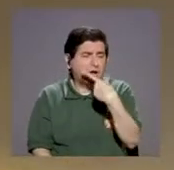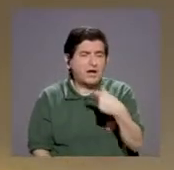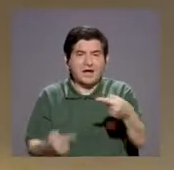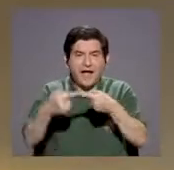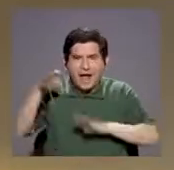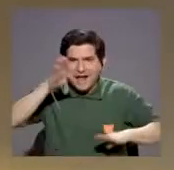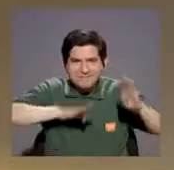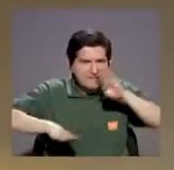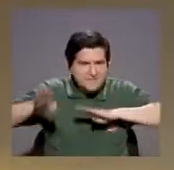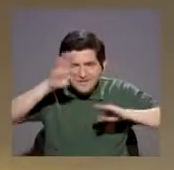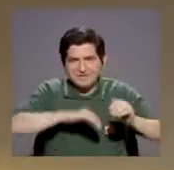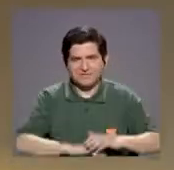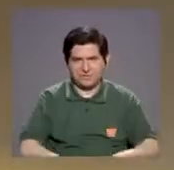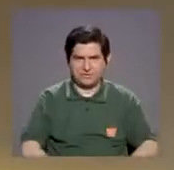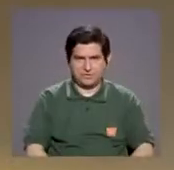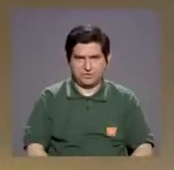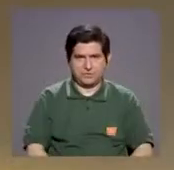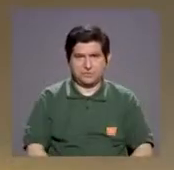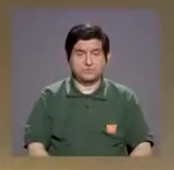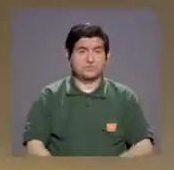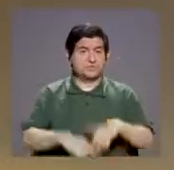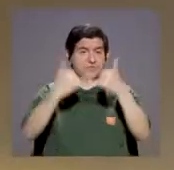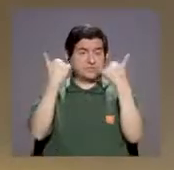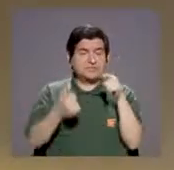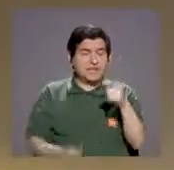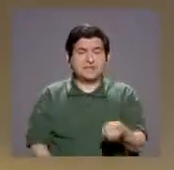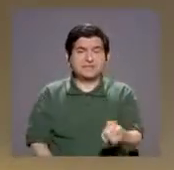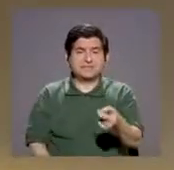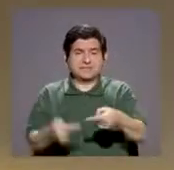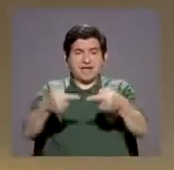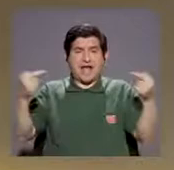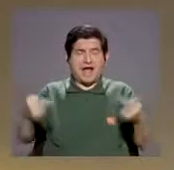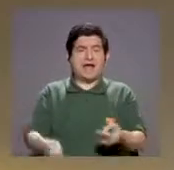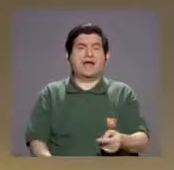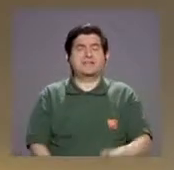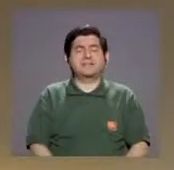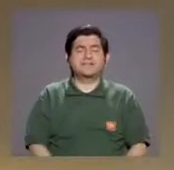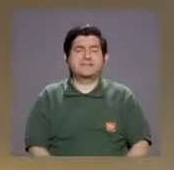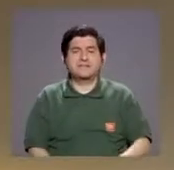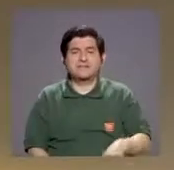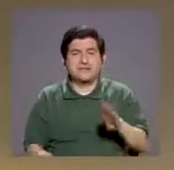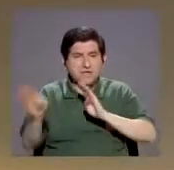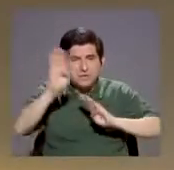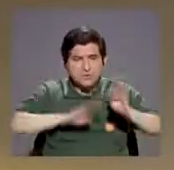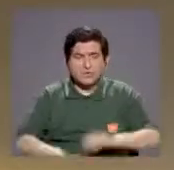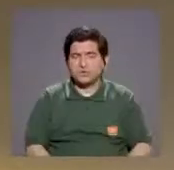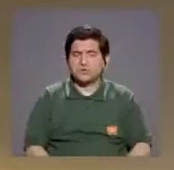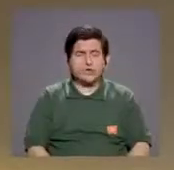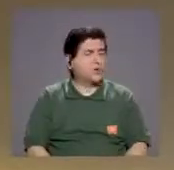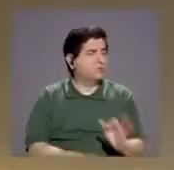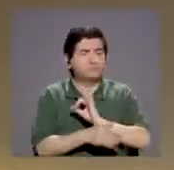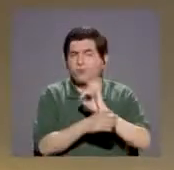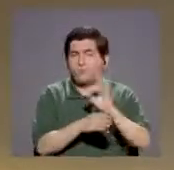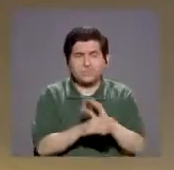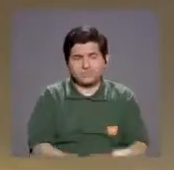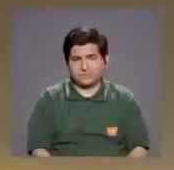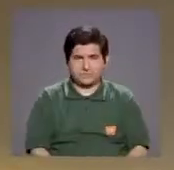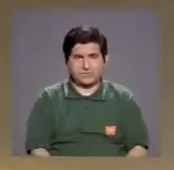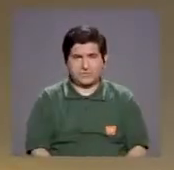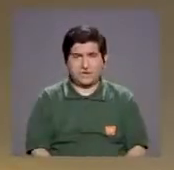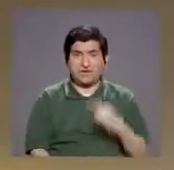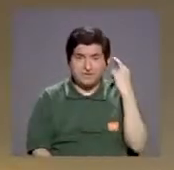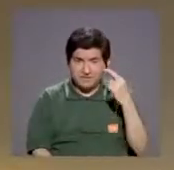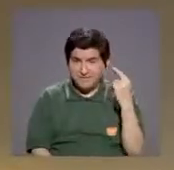antibióticos ya esos antibióticos se vuelve agua de azúcar no porque no sean químicamente sino